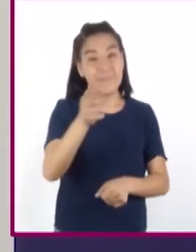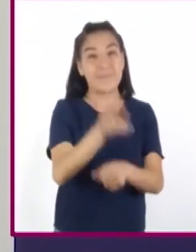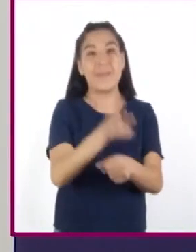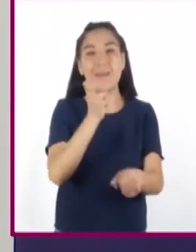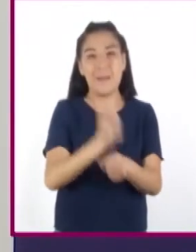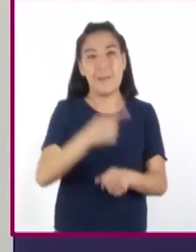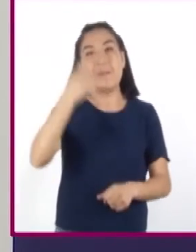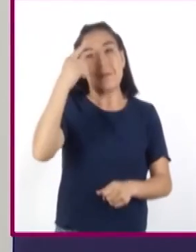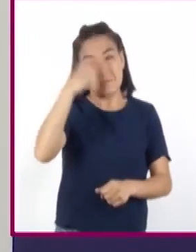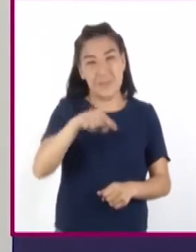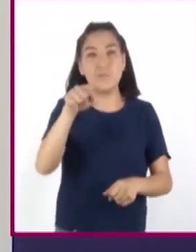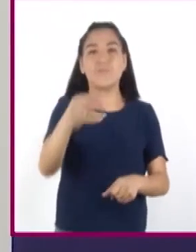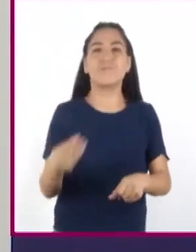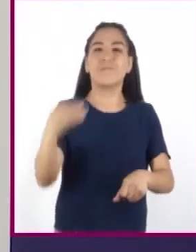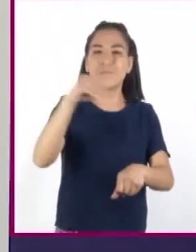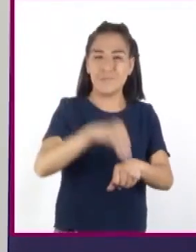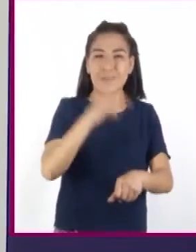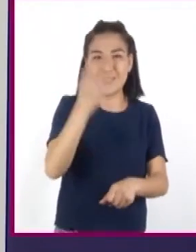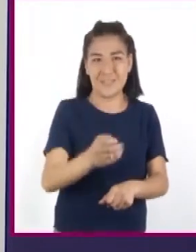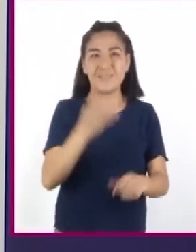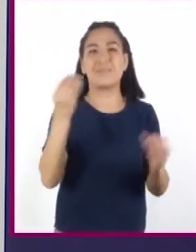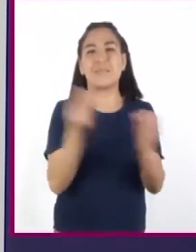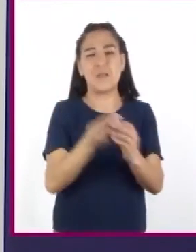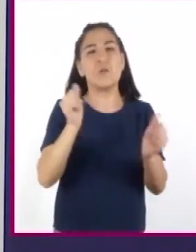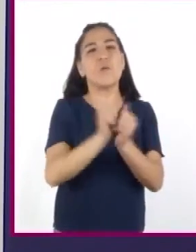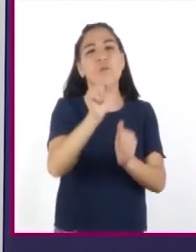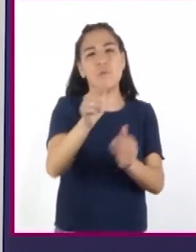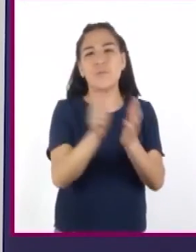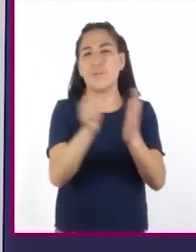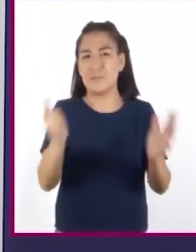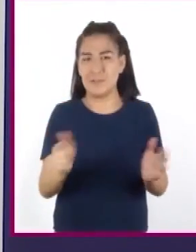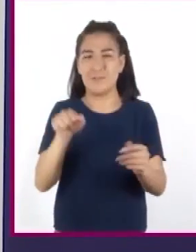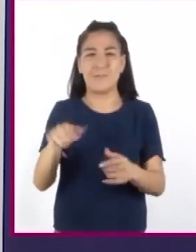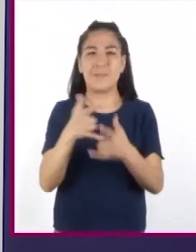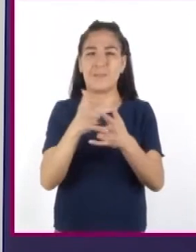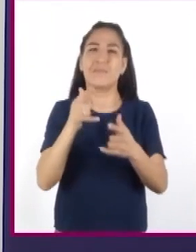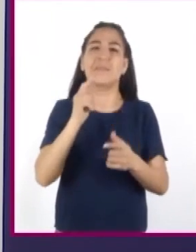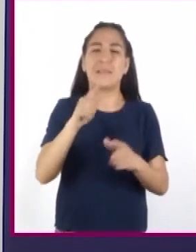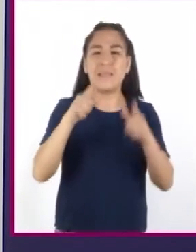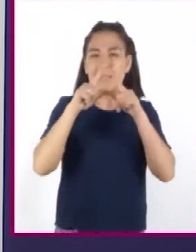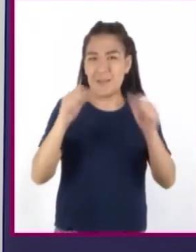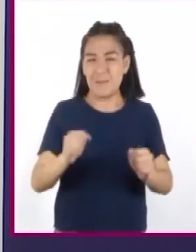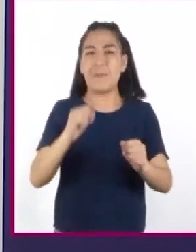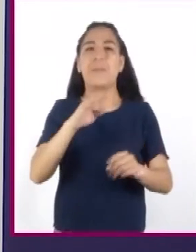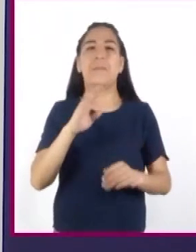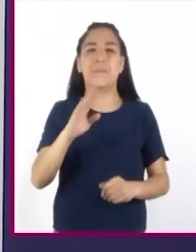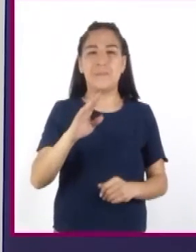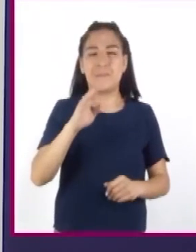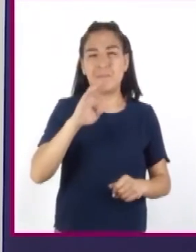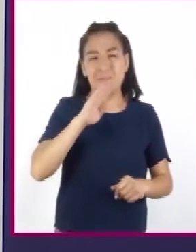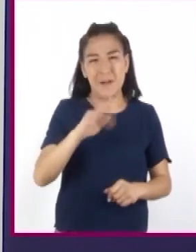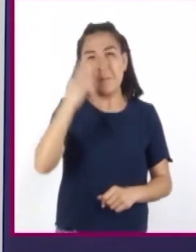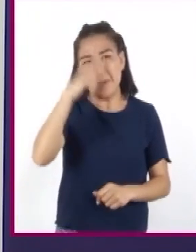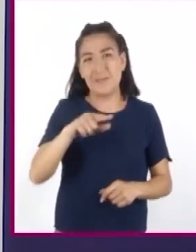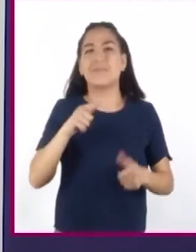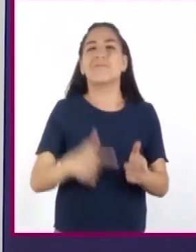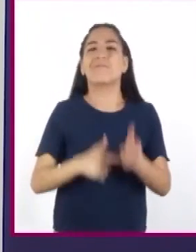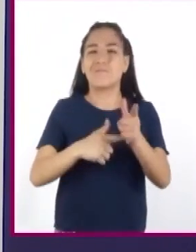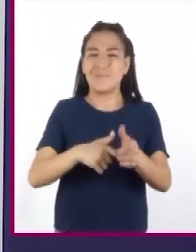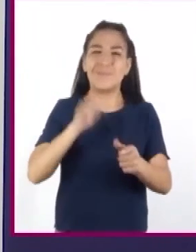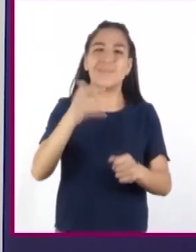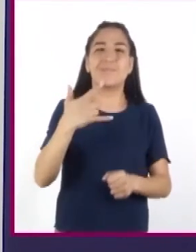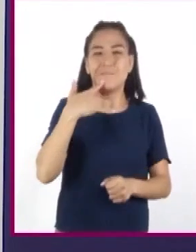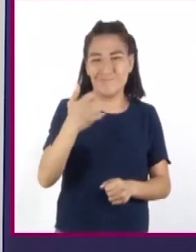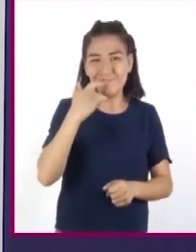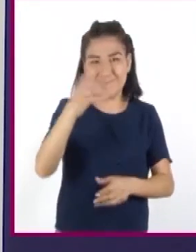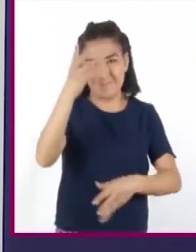invito a que complementen esta sesión con su libro de texto. Esto les ayudará a reforzar su aprendizaje.